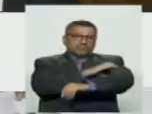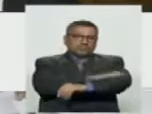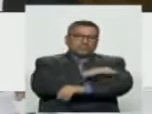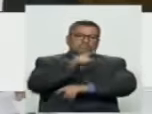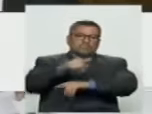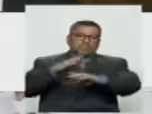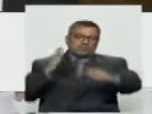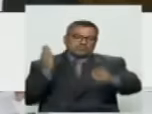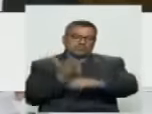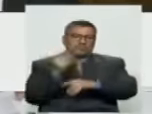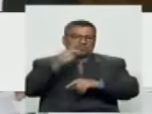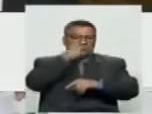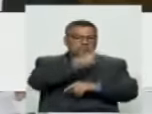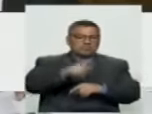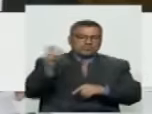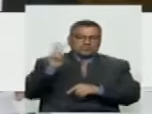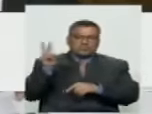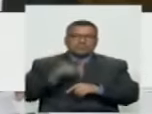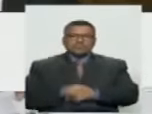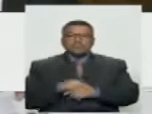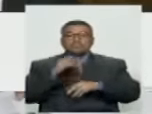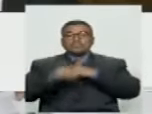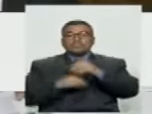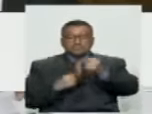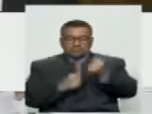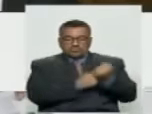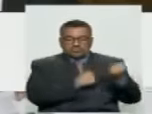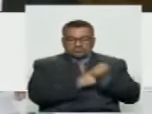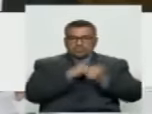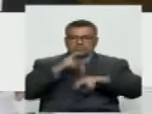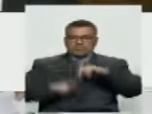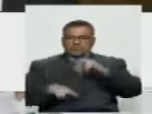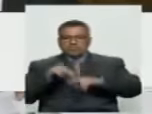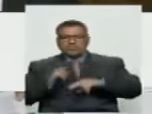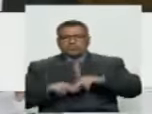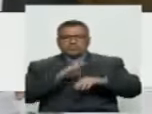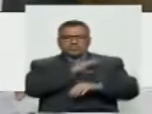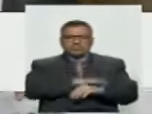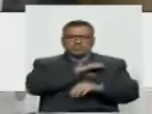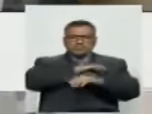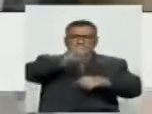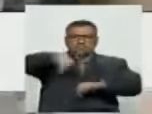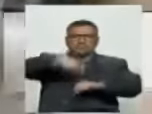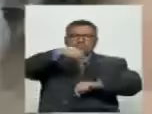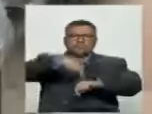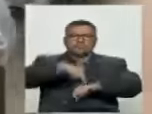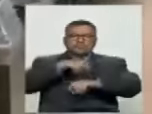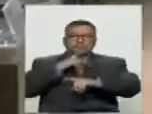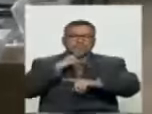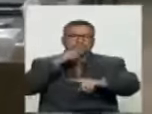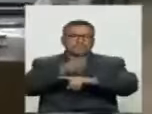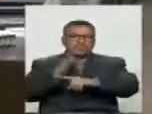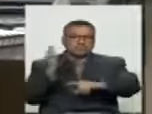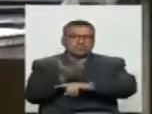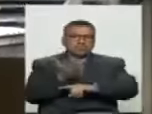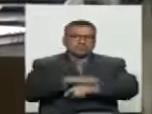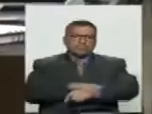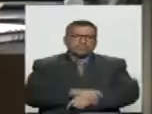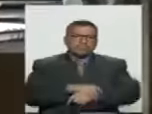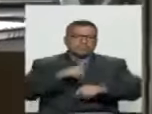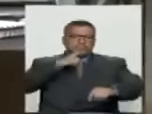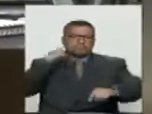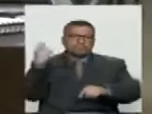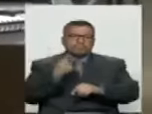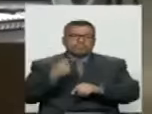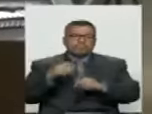en contra del pueblo venezolano, así como respaldar la creación de una comisión nacional contra el fascismo, el odio